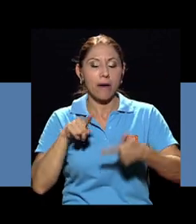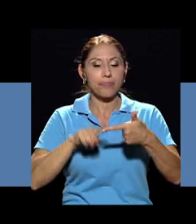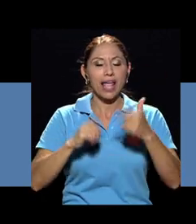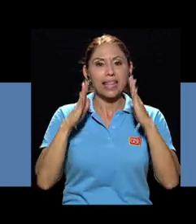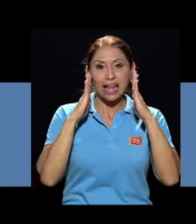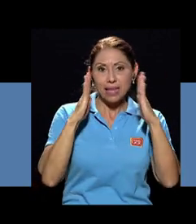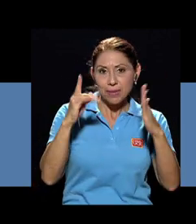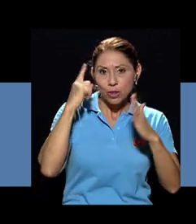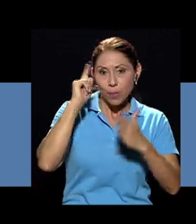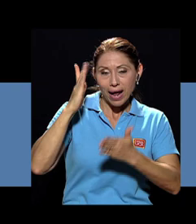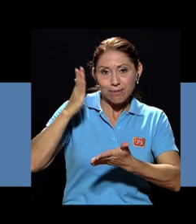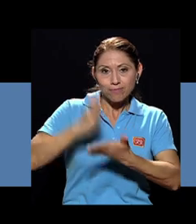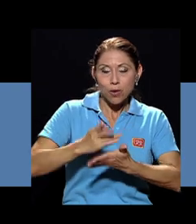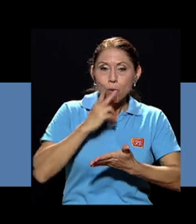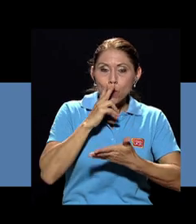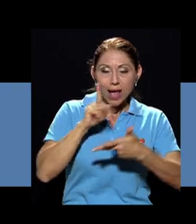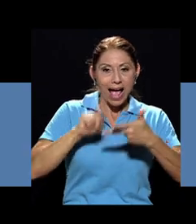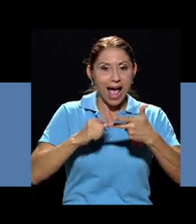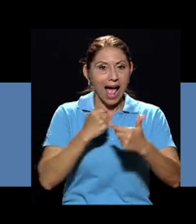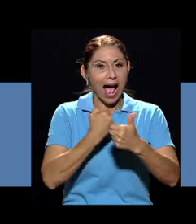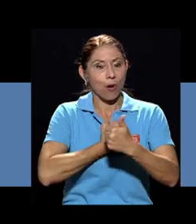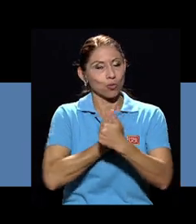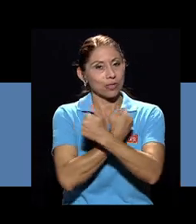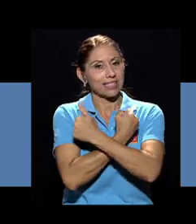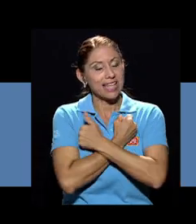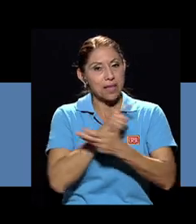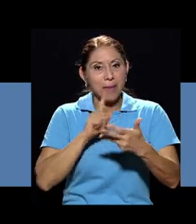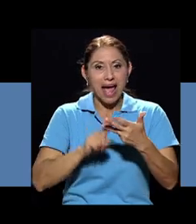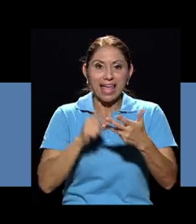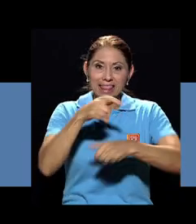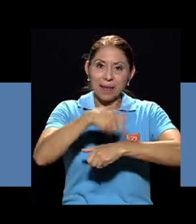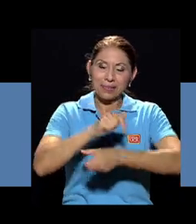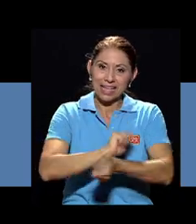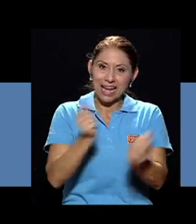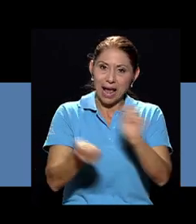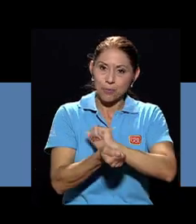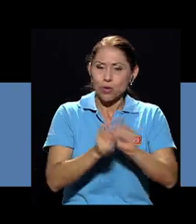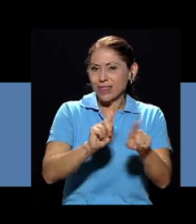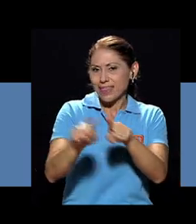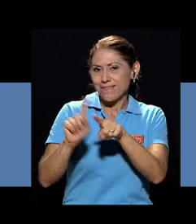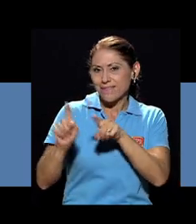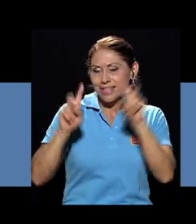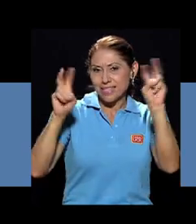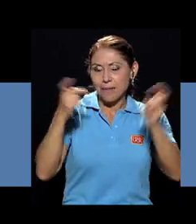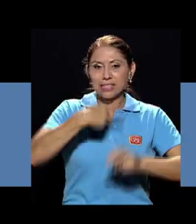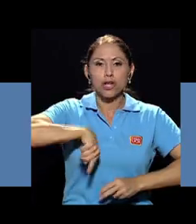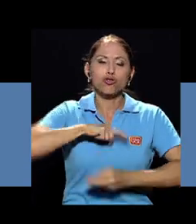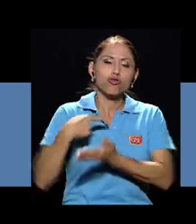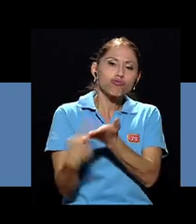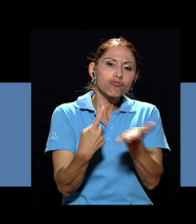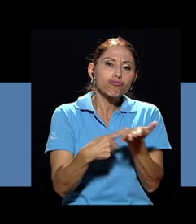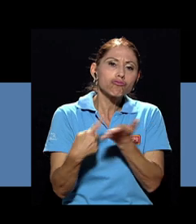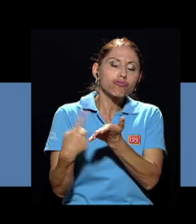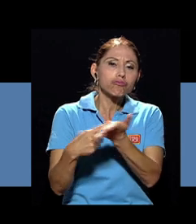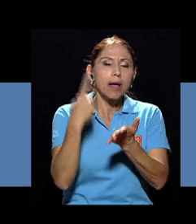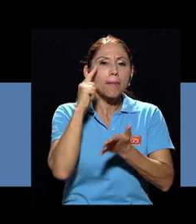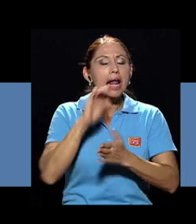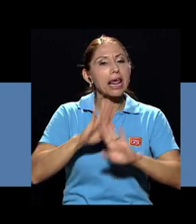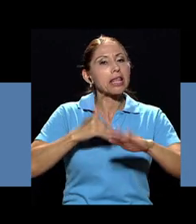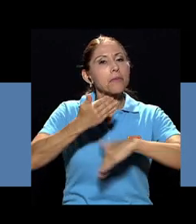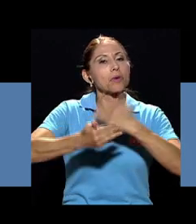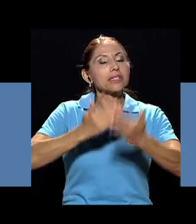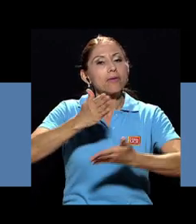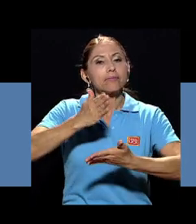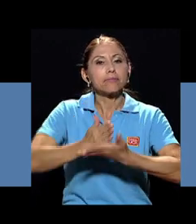la cesación de tabaco, autoestima, etapas de cambio, ¿verdad? Son diversos temas que trabajamos para precisamente la cesación de tabaco. Y luego hay